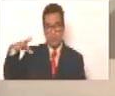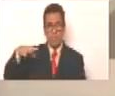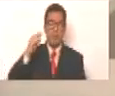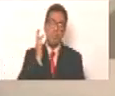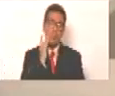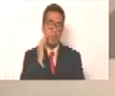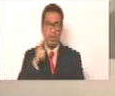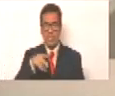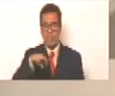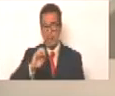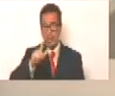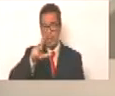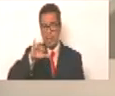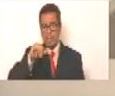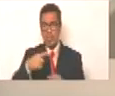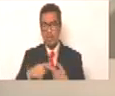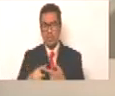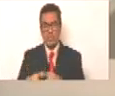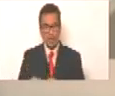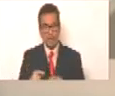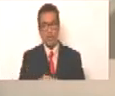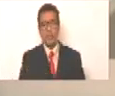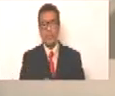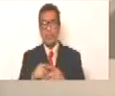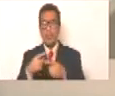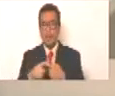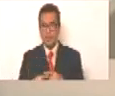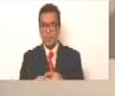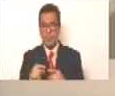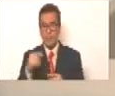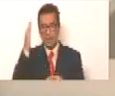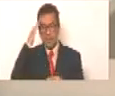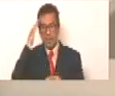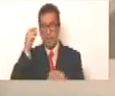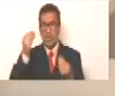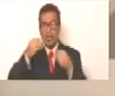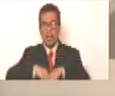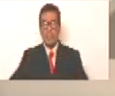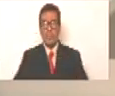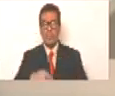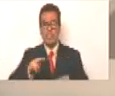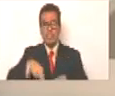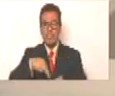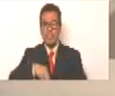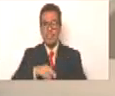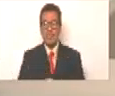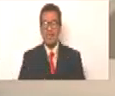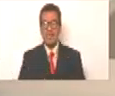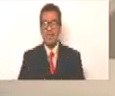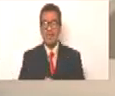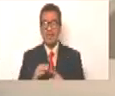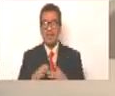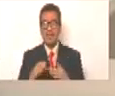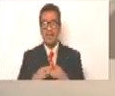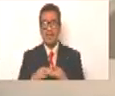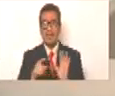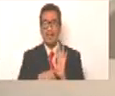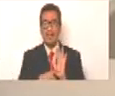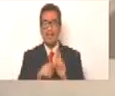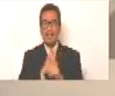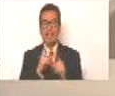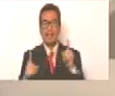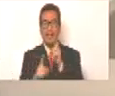otras fuentes ecológicas y de otra índole, de acuerdo a convenios internacionales contra la desertificación y el cambio climático. Es